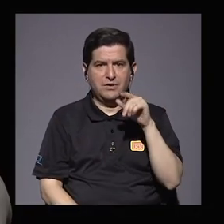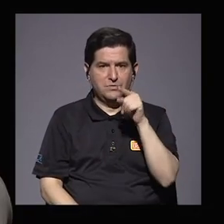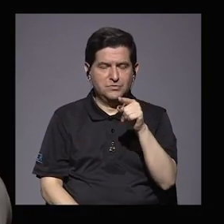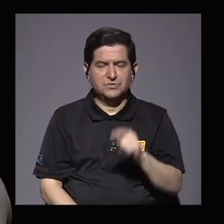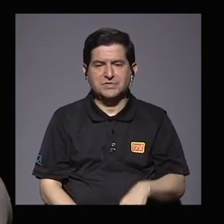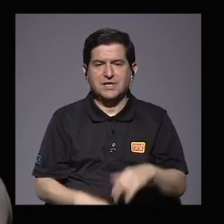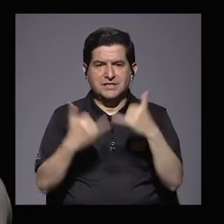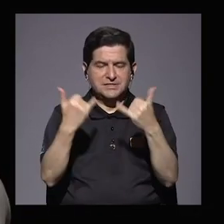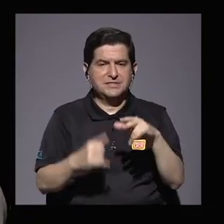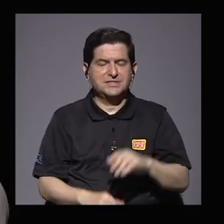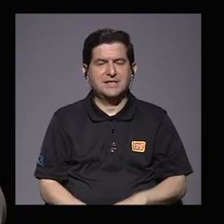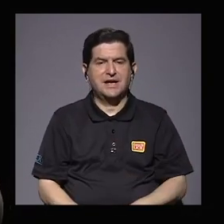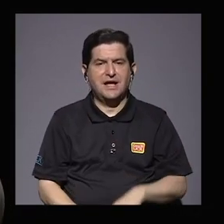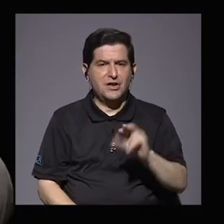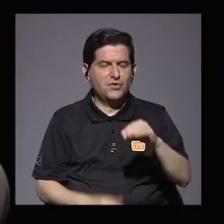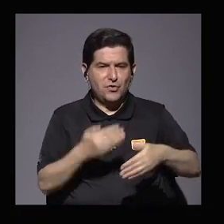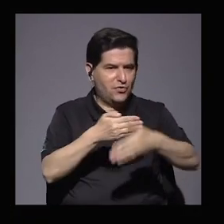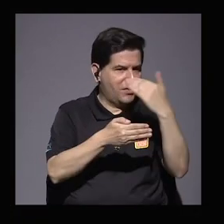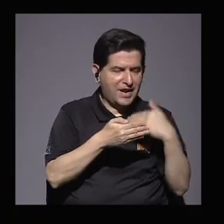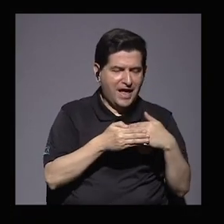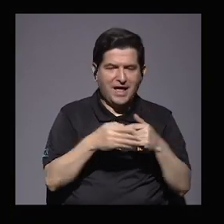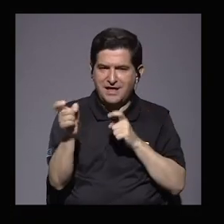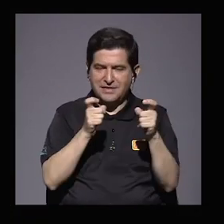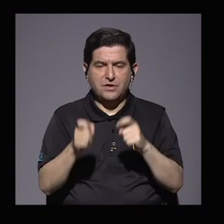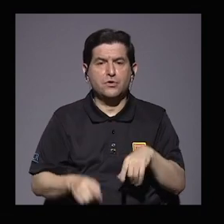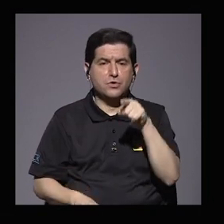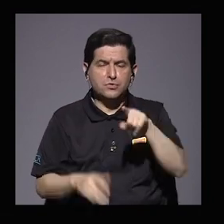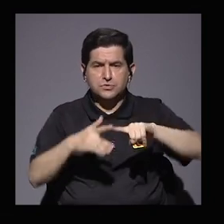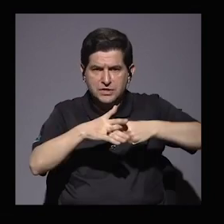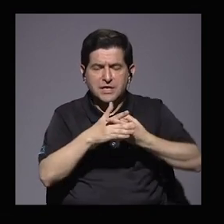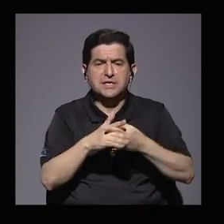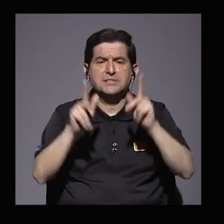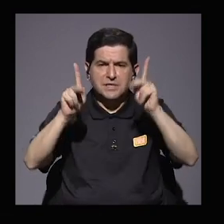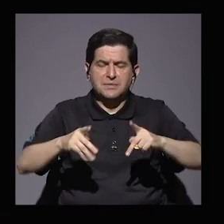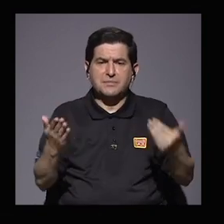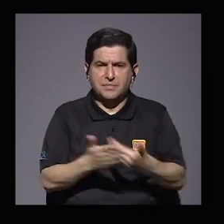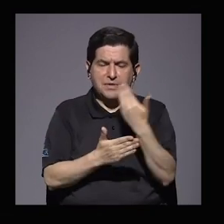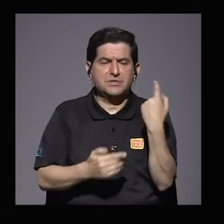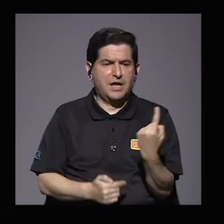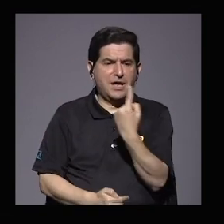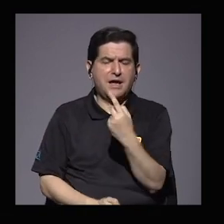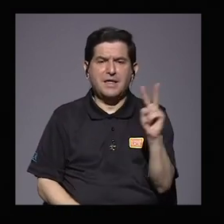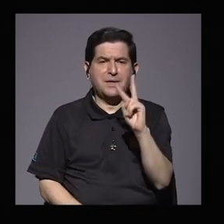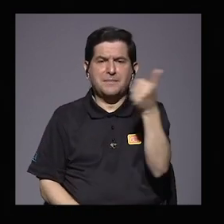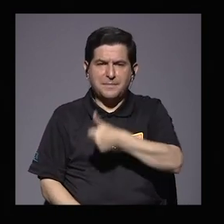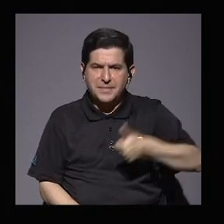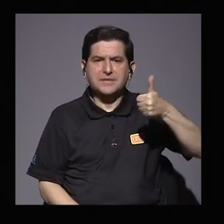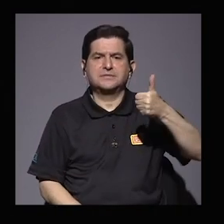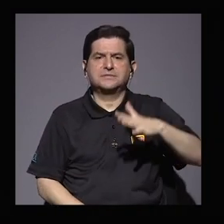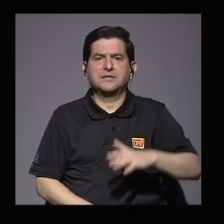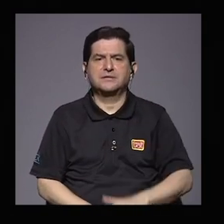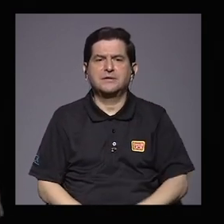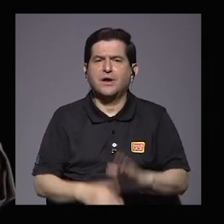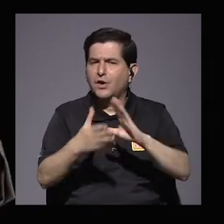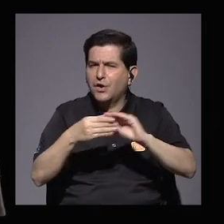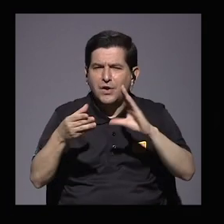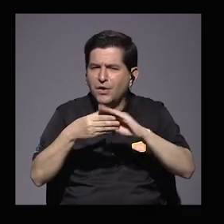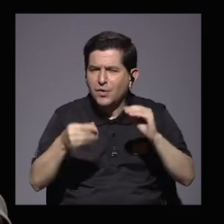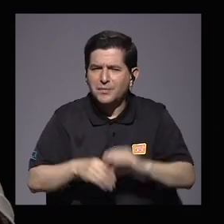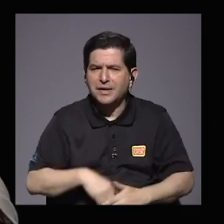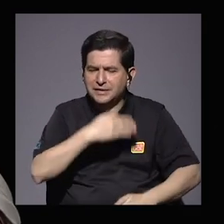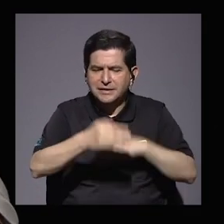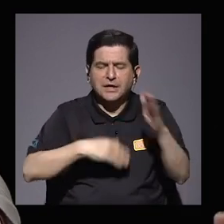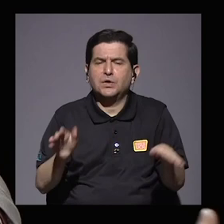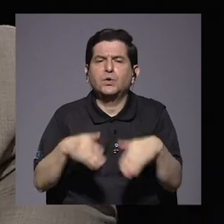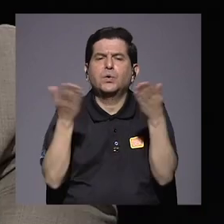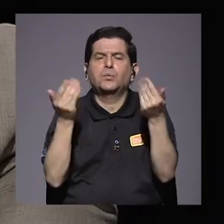de esa administración y usted decide iniciar todo un proceso con gente nueva en cada una de las vicerrectorías. Coméntenos un poquito cómo